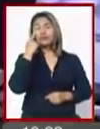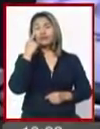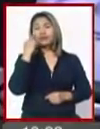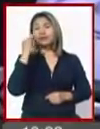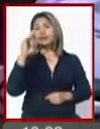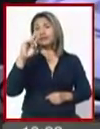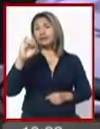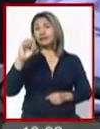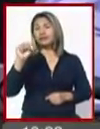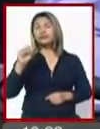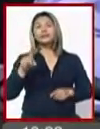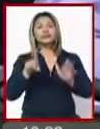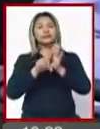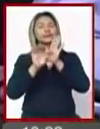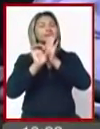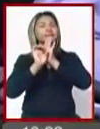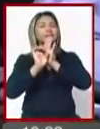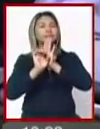el iris del ojo, por ejemplo,